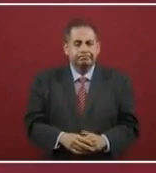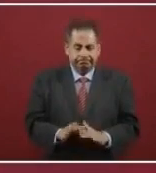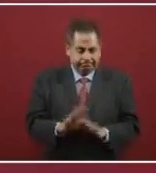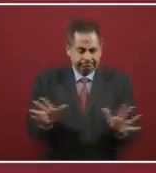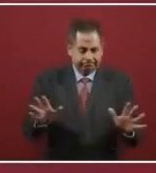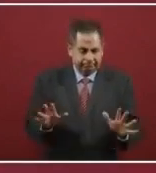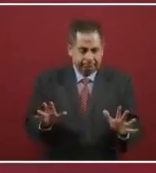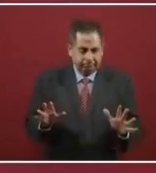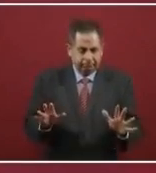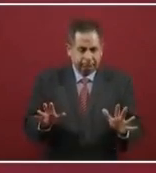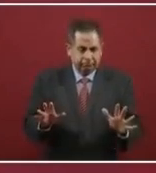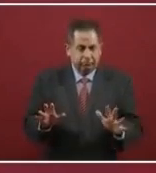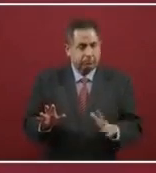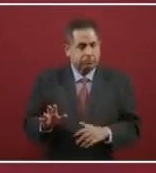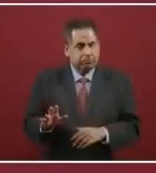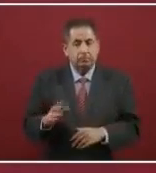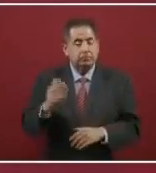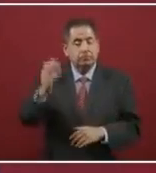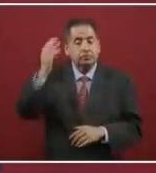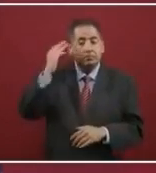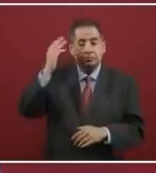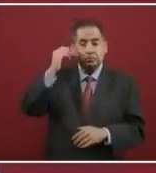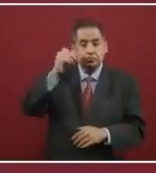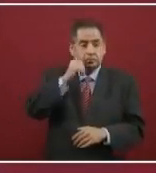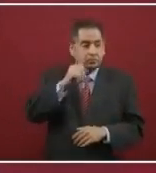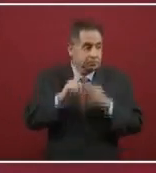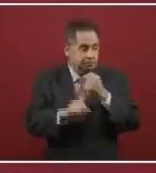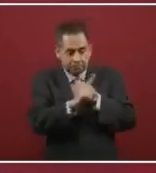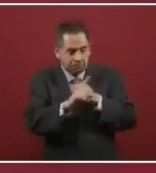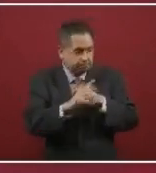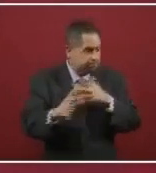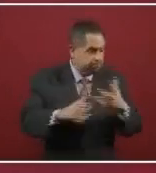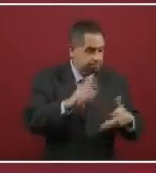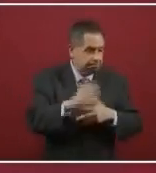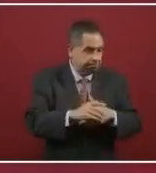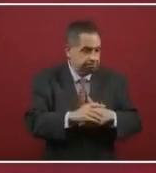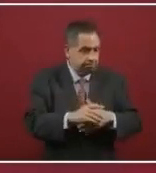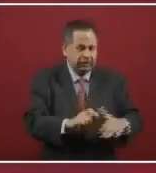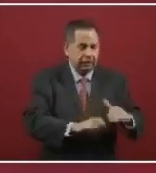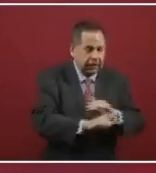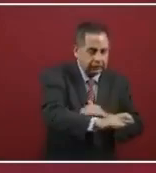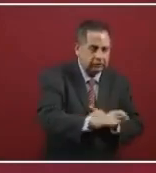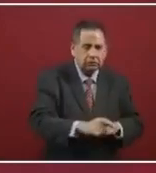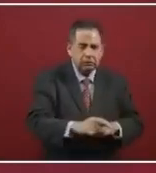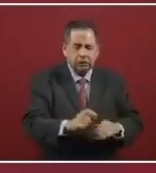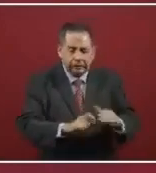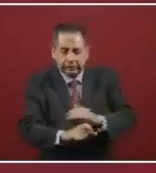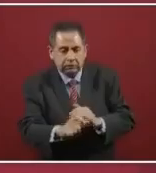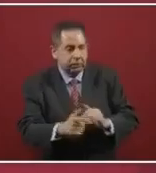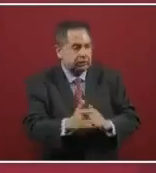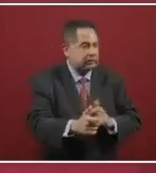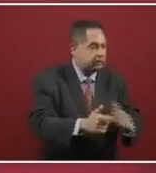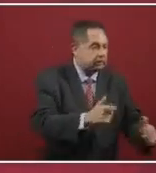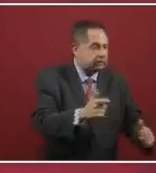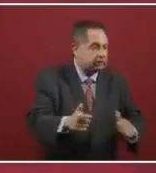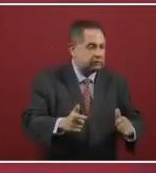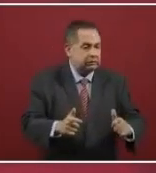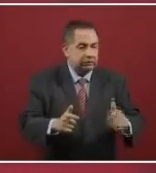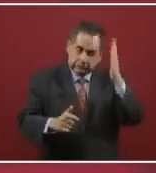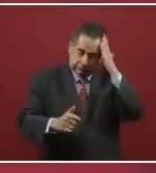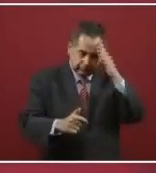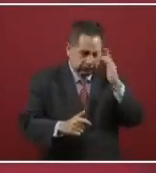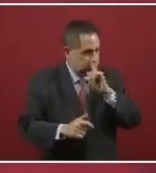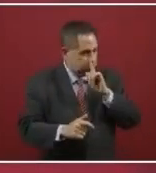antes supuestamente resolvían los problemas comprando, cooptando a dirigentes.